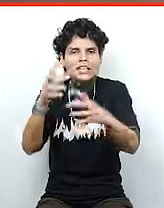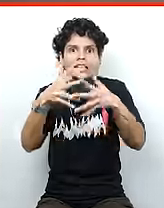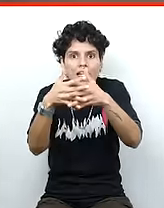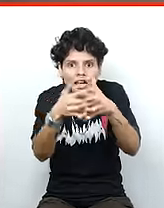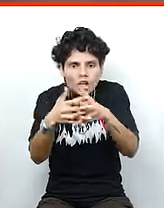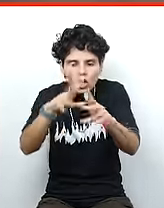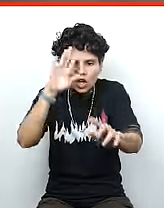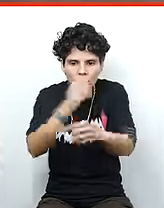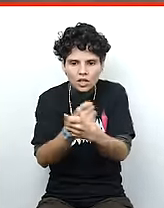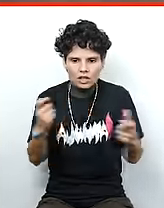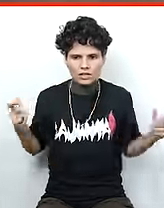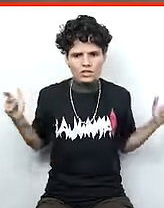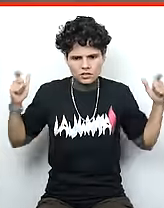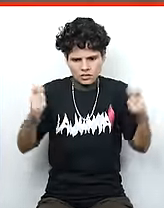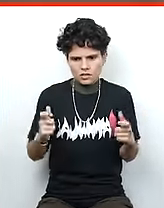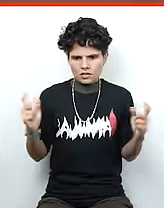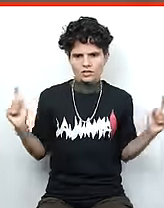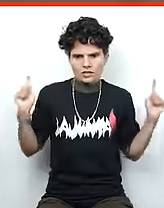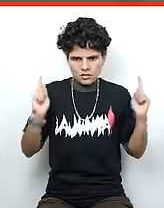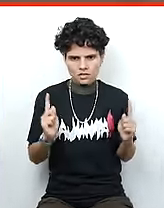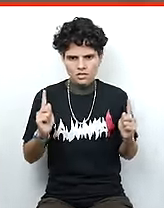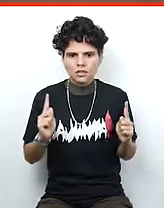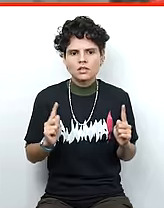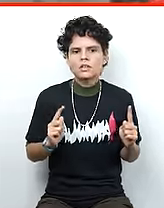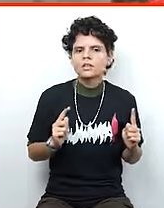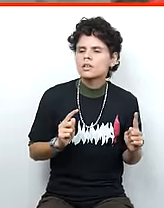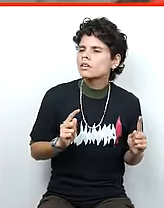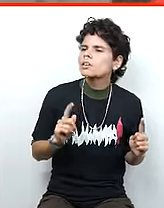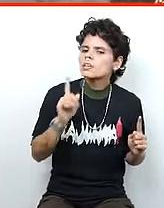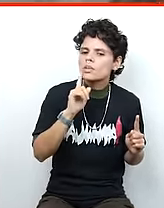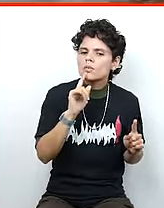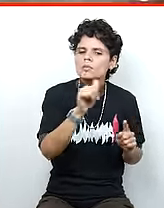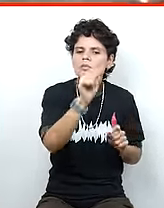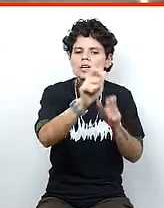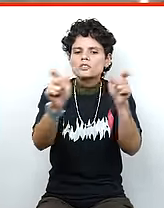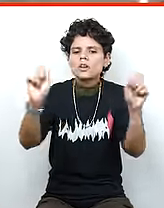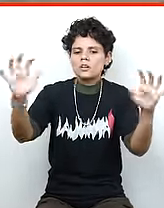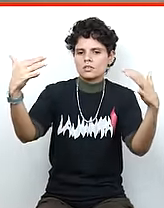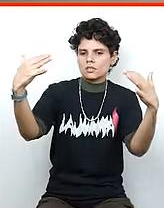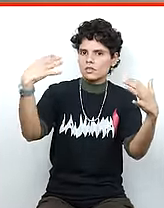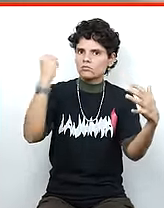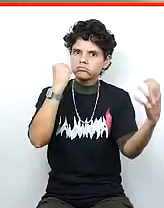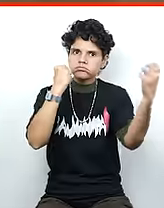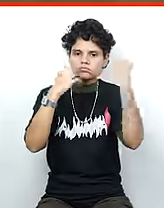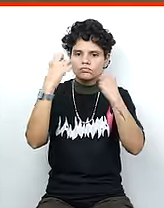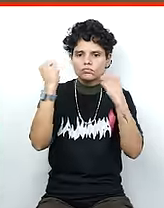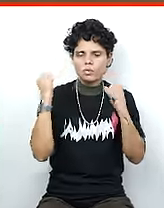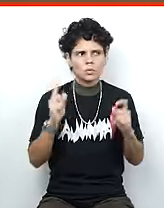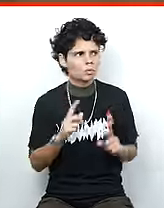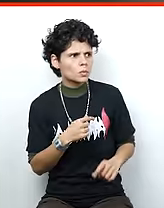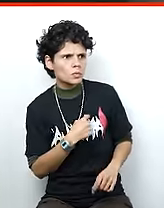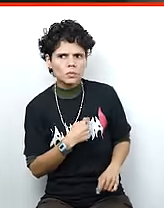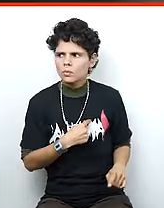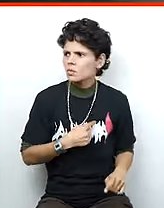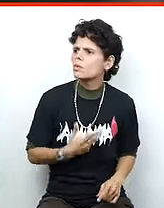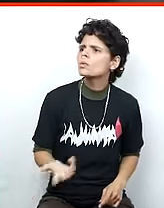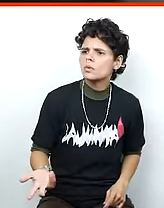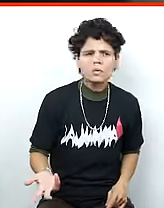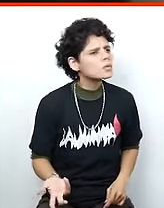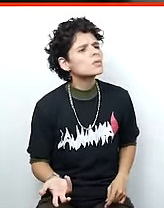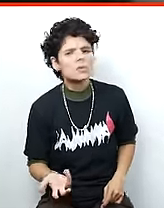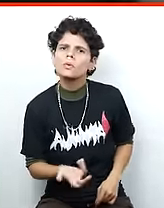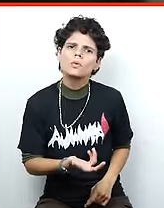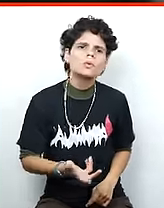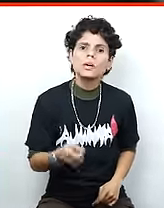No, gringo. Y después cuando ya yo venía todo psicoseado. Y la gente te empezó a reconocer y los policías gringos. Se paniquearon, pues dijeron, qué guay.